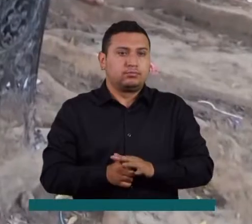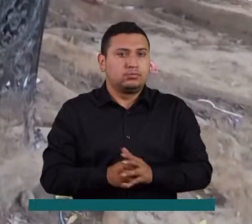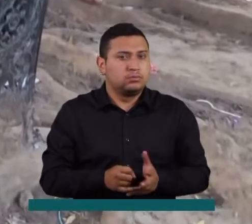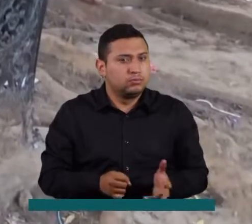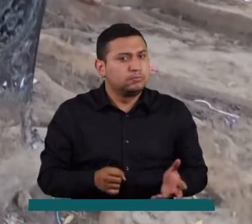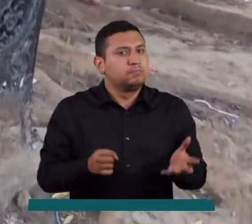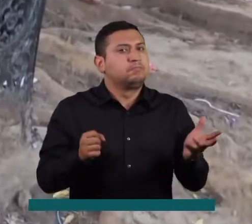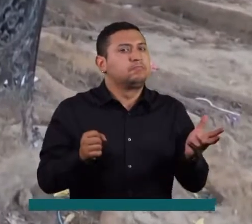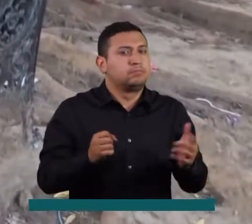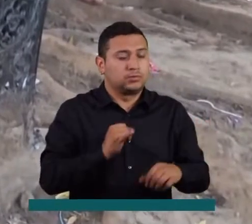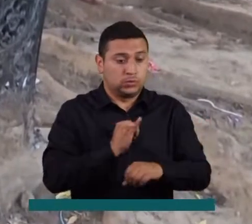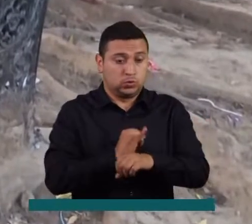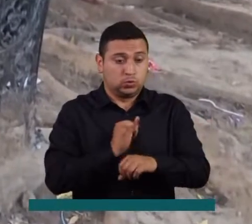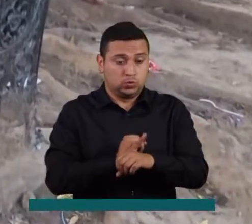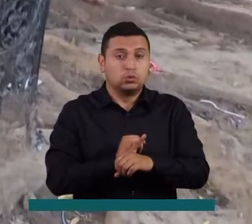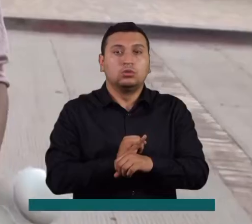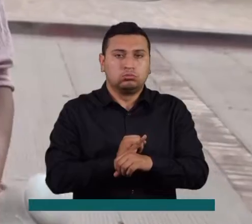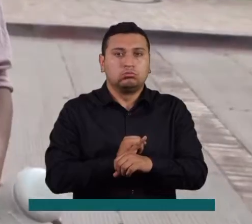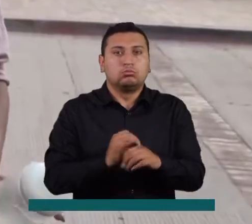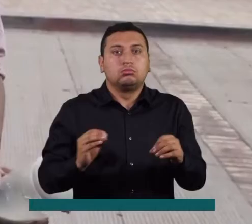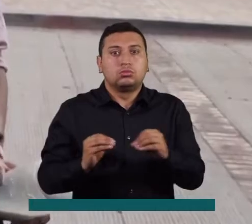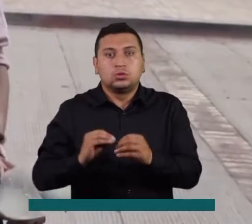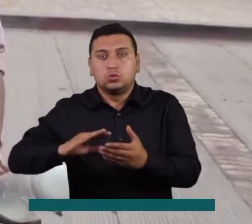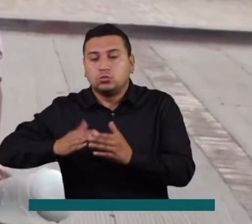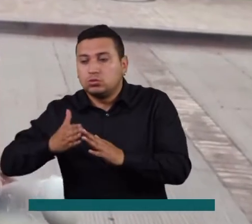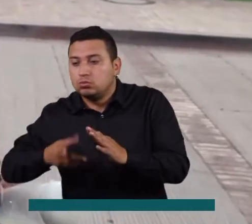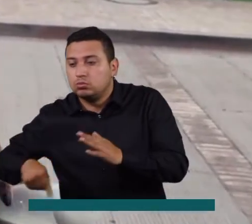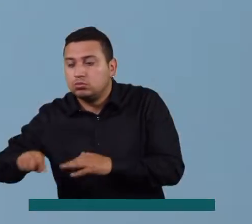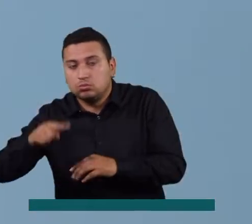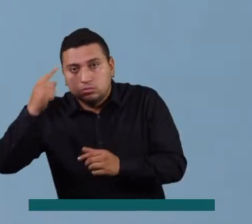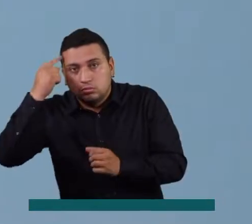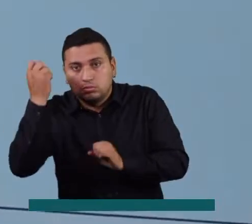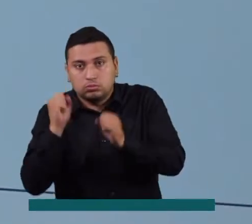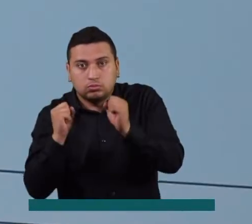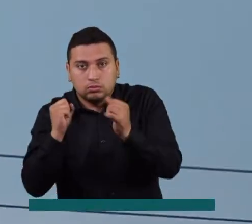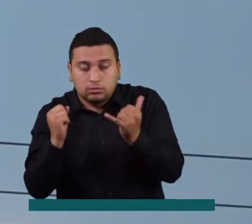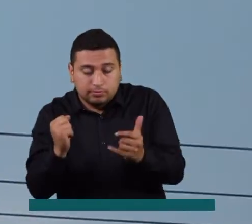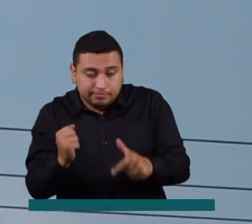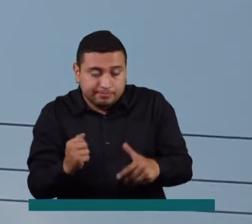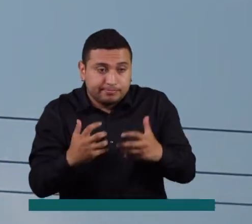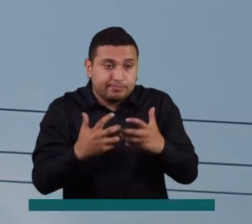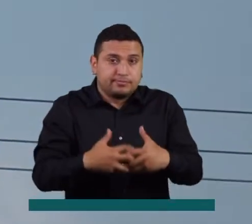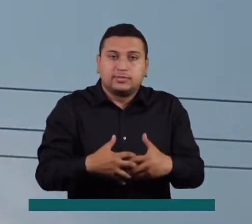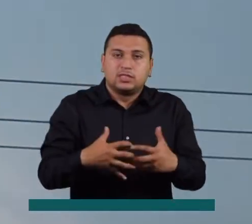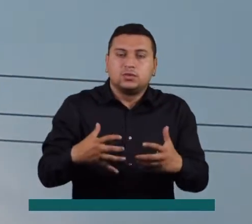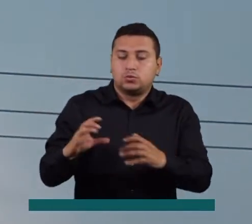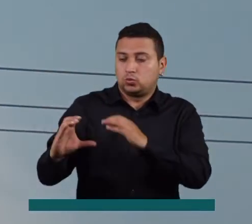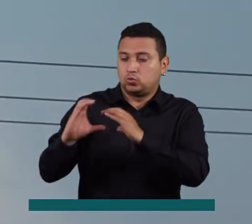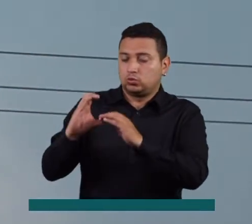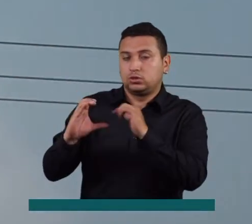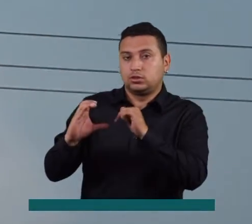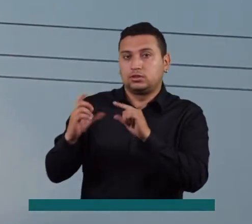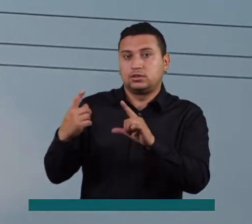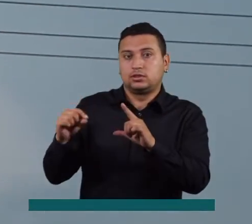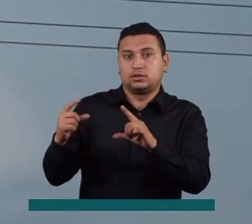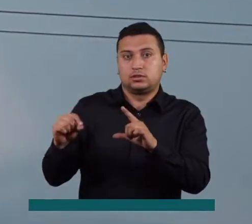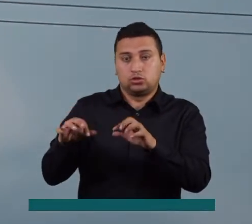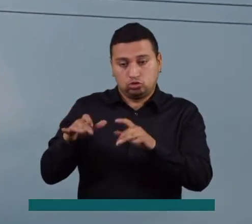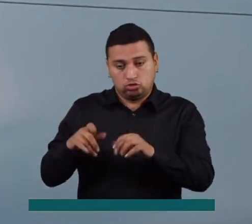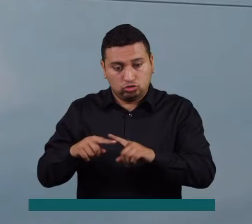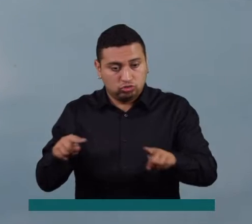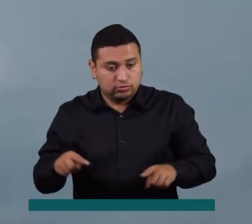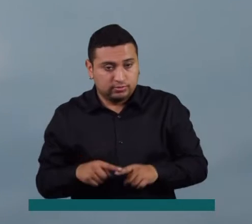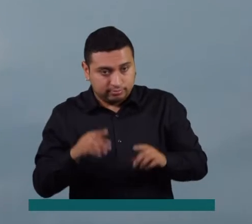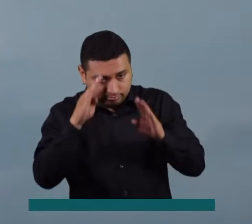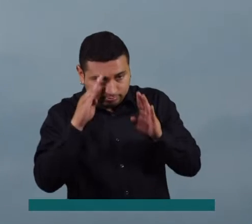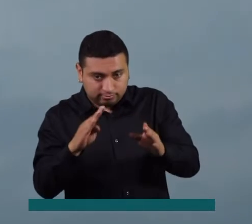esta preocupación que no solamente es como institución, sino de la comunidad. Por ahora, la empresa prestadora de servicios de comunicación digital no